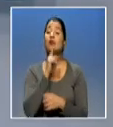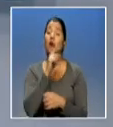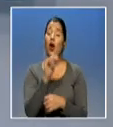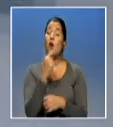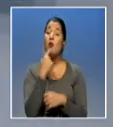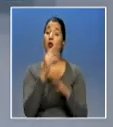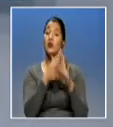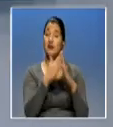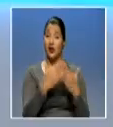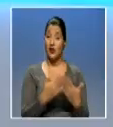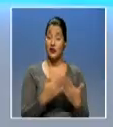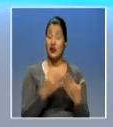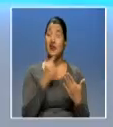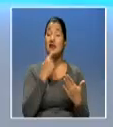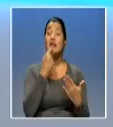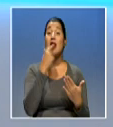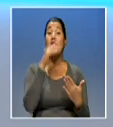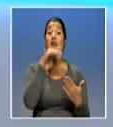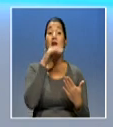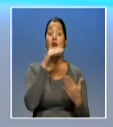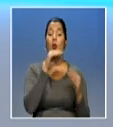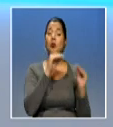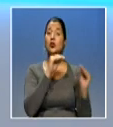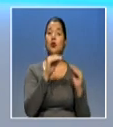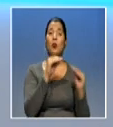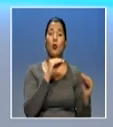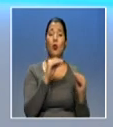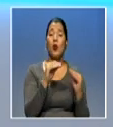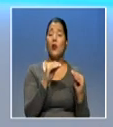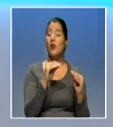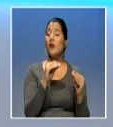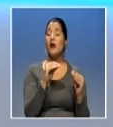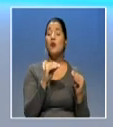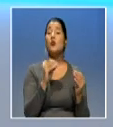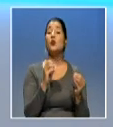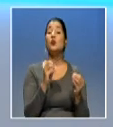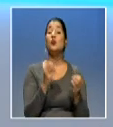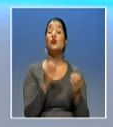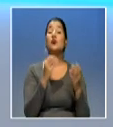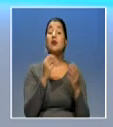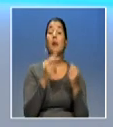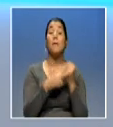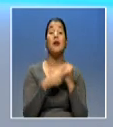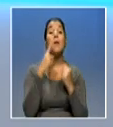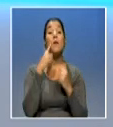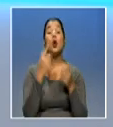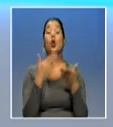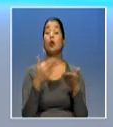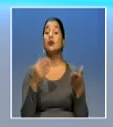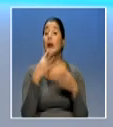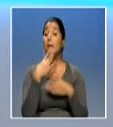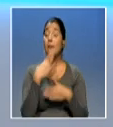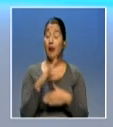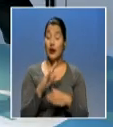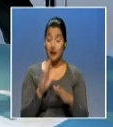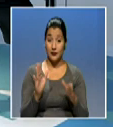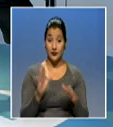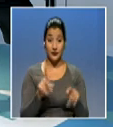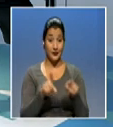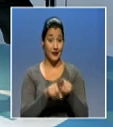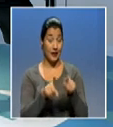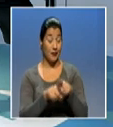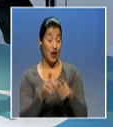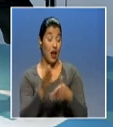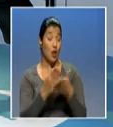que la lengua se mueve y está inflamada muchas veces por un mundo de maldad, ¿verdad? También algunas pruebas de estas que